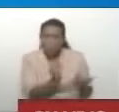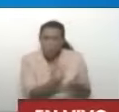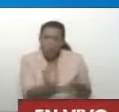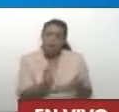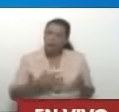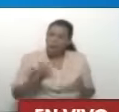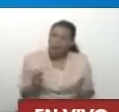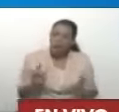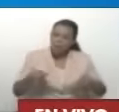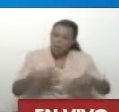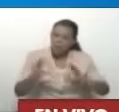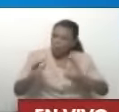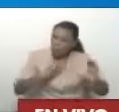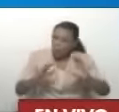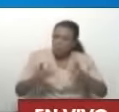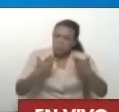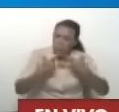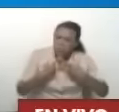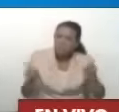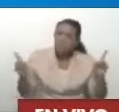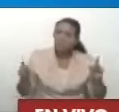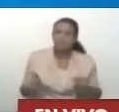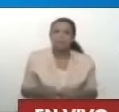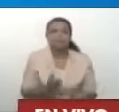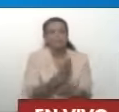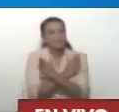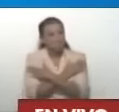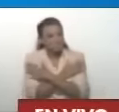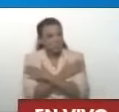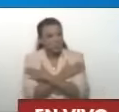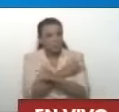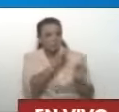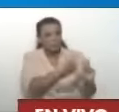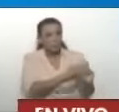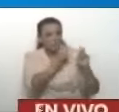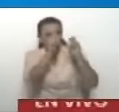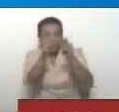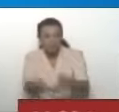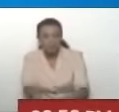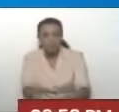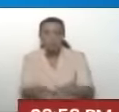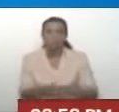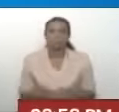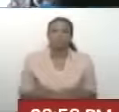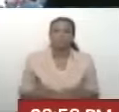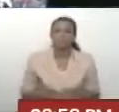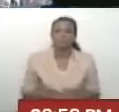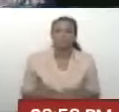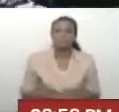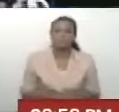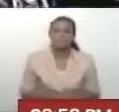puede tener una nueva comunicación. Gracias. Felicidades, pues. Felicitaciones, María Betsabé Pilar.